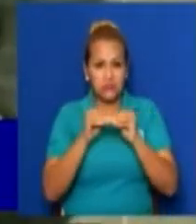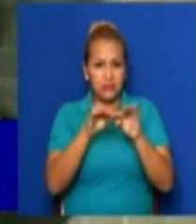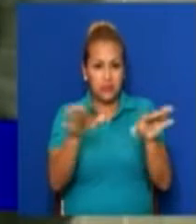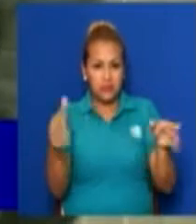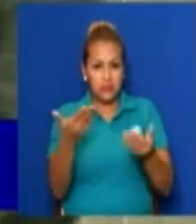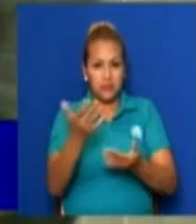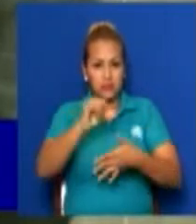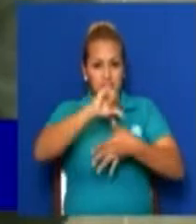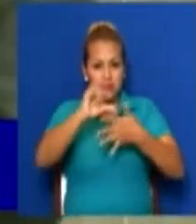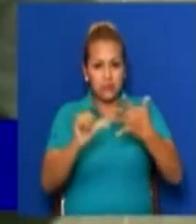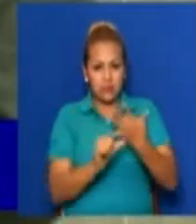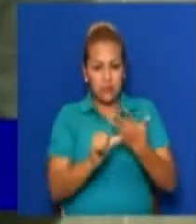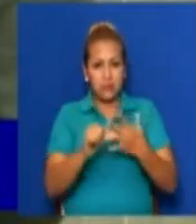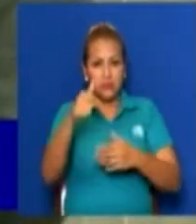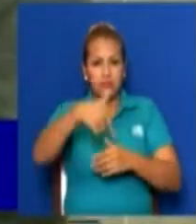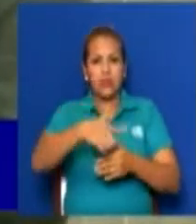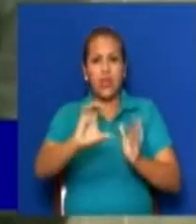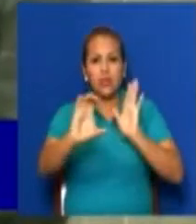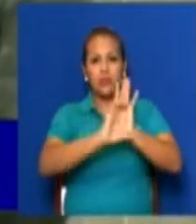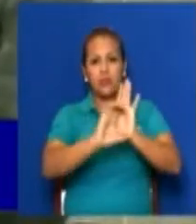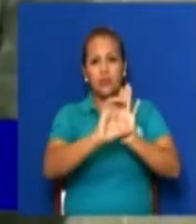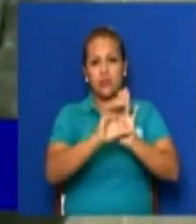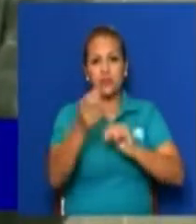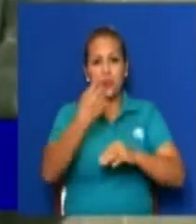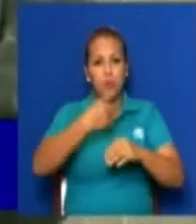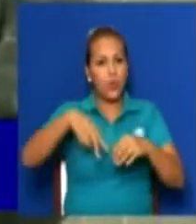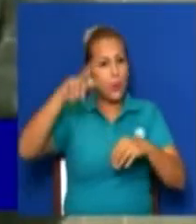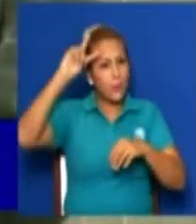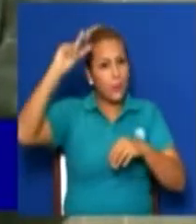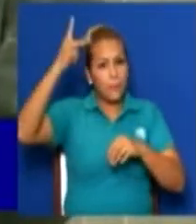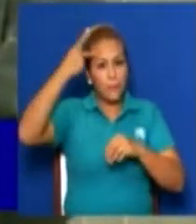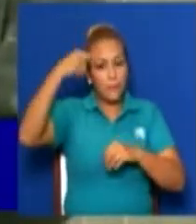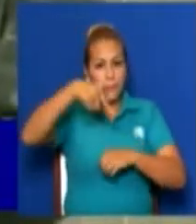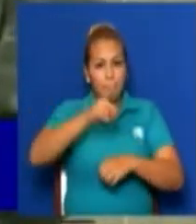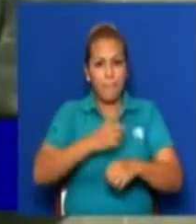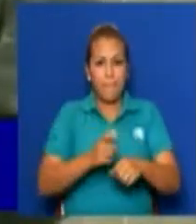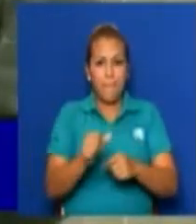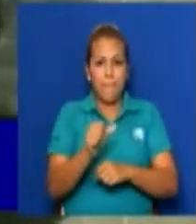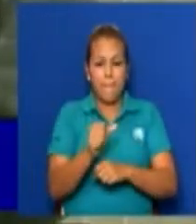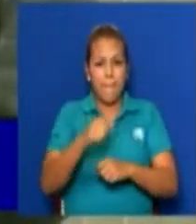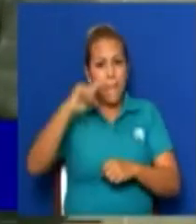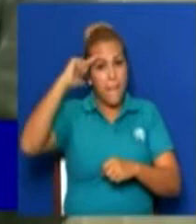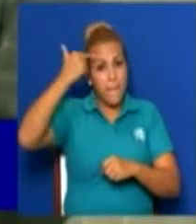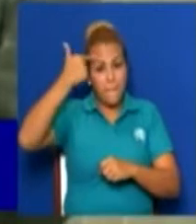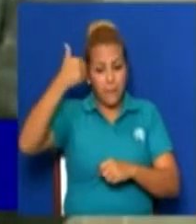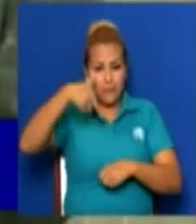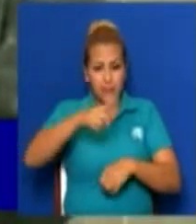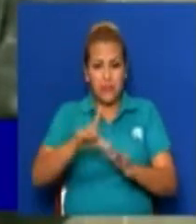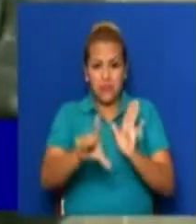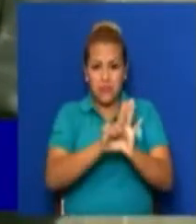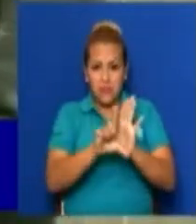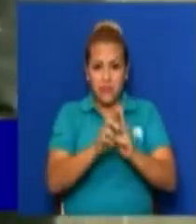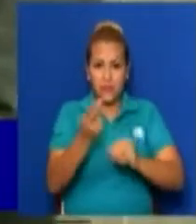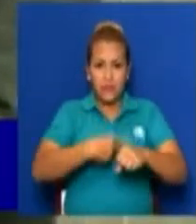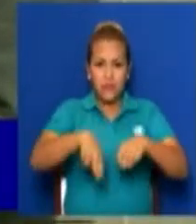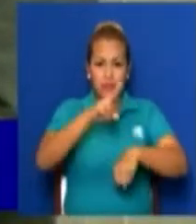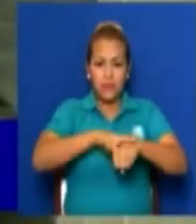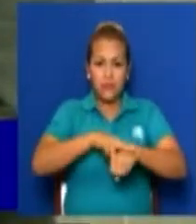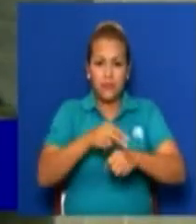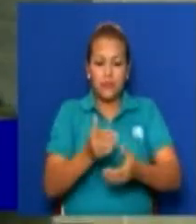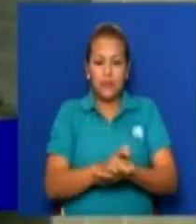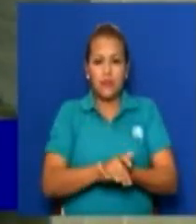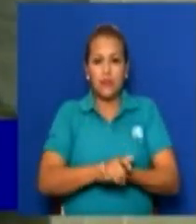el articulado de la Constitución Política de la República, en las leyes nacionales y